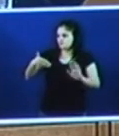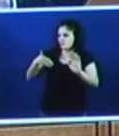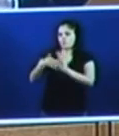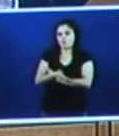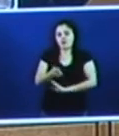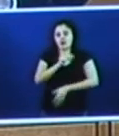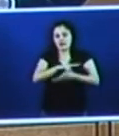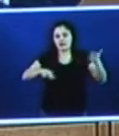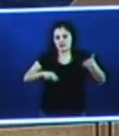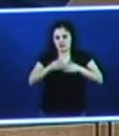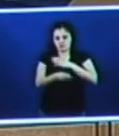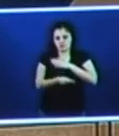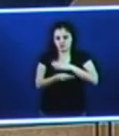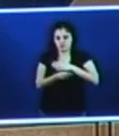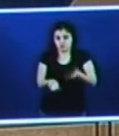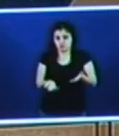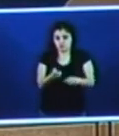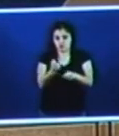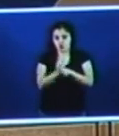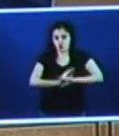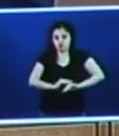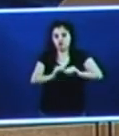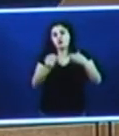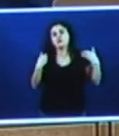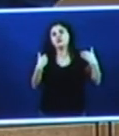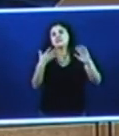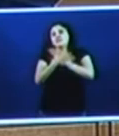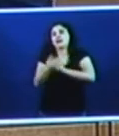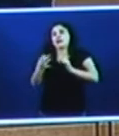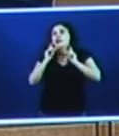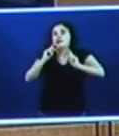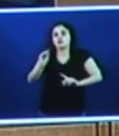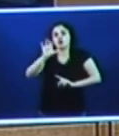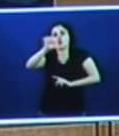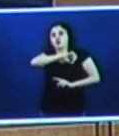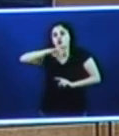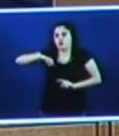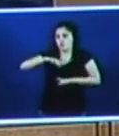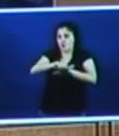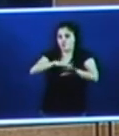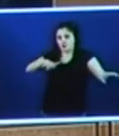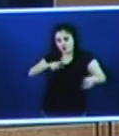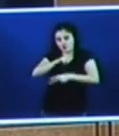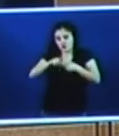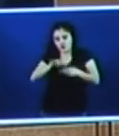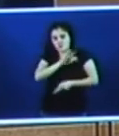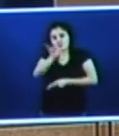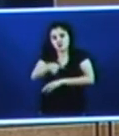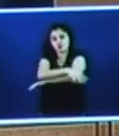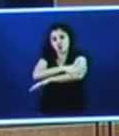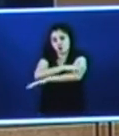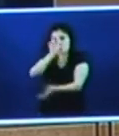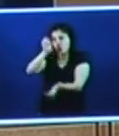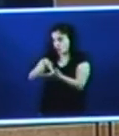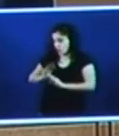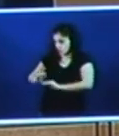as súas competencias. Do que se trata é que se as comunidades autónomas a maioría e o goberno central que vostedes apoiaron